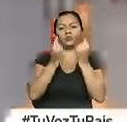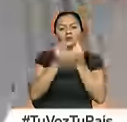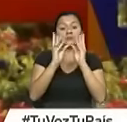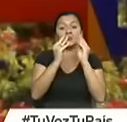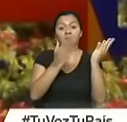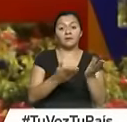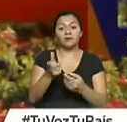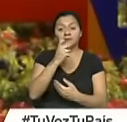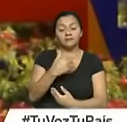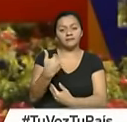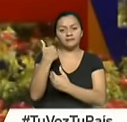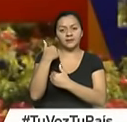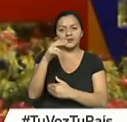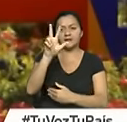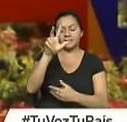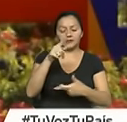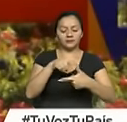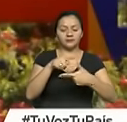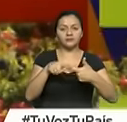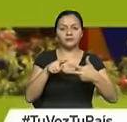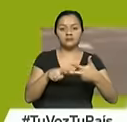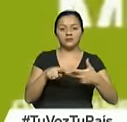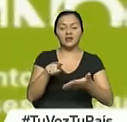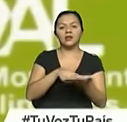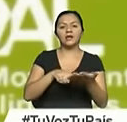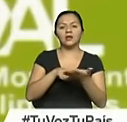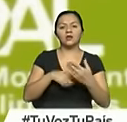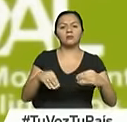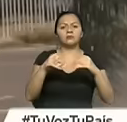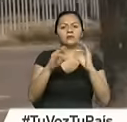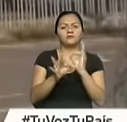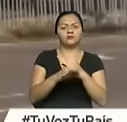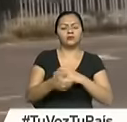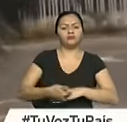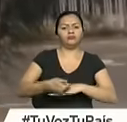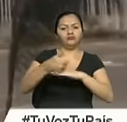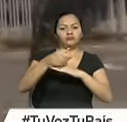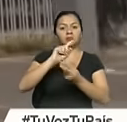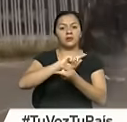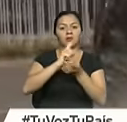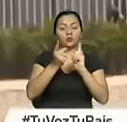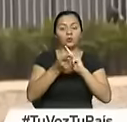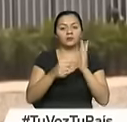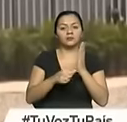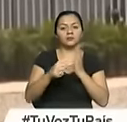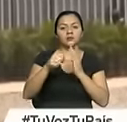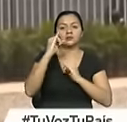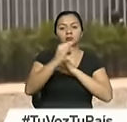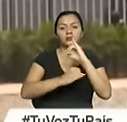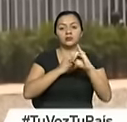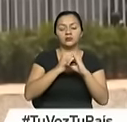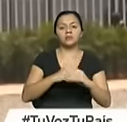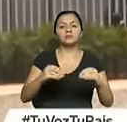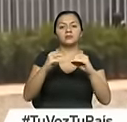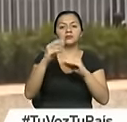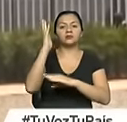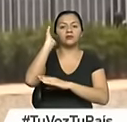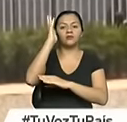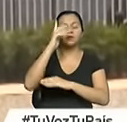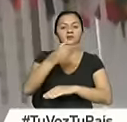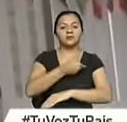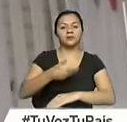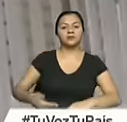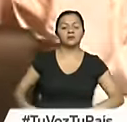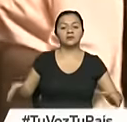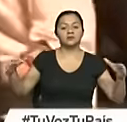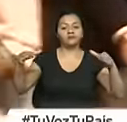se desarrollará en tres segmentos: reuniones de altos funcionarios, encuentros de ministros de exteriores y conferencias de jefes de Estado y